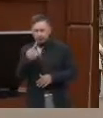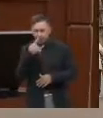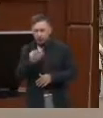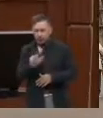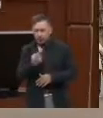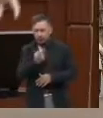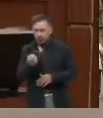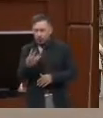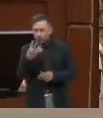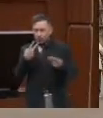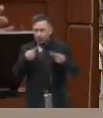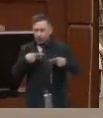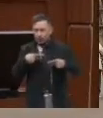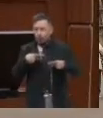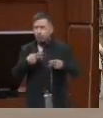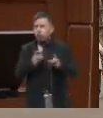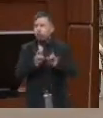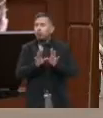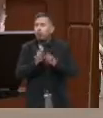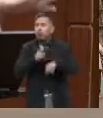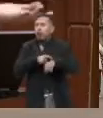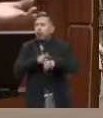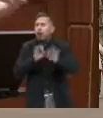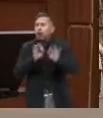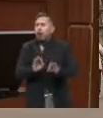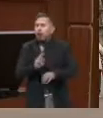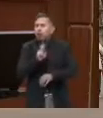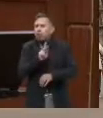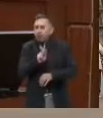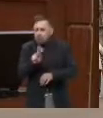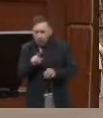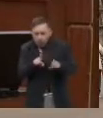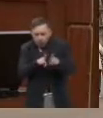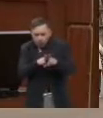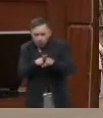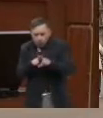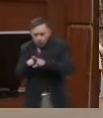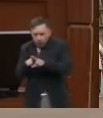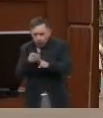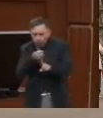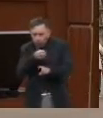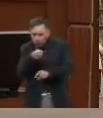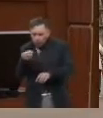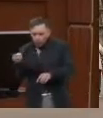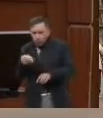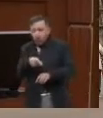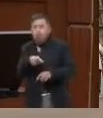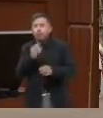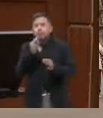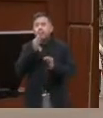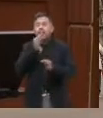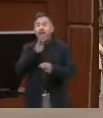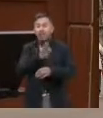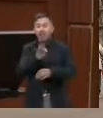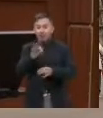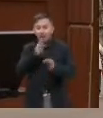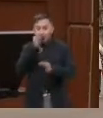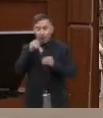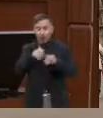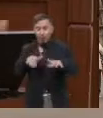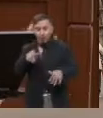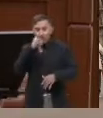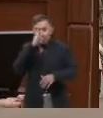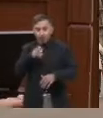todas tener una similar estructura en los mensajes que están mandando en la veda electoral. Y